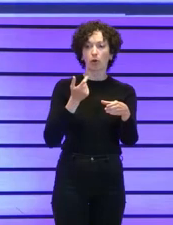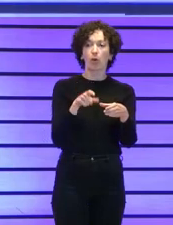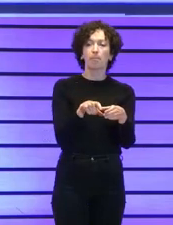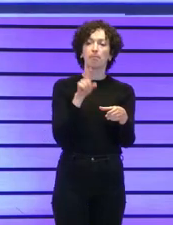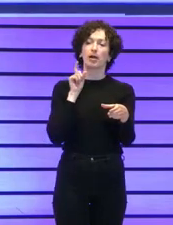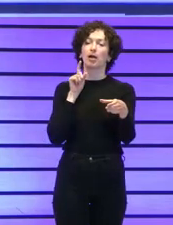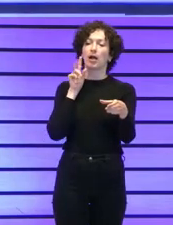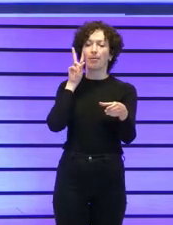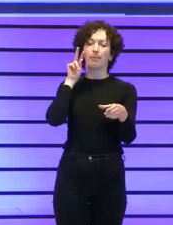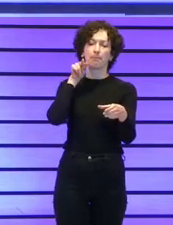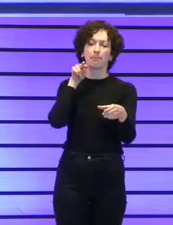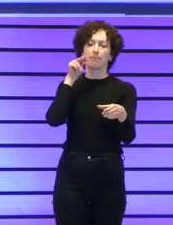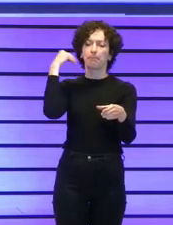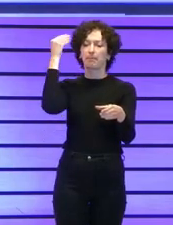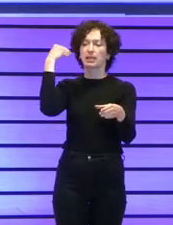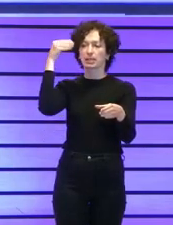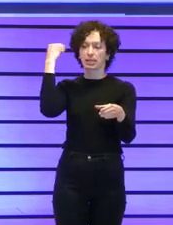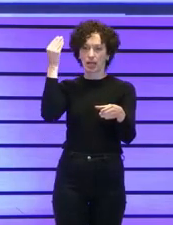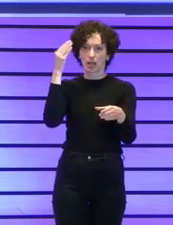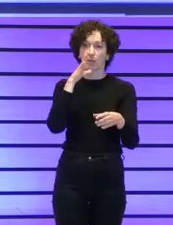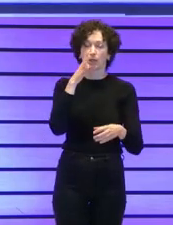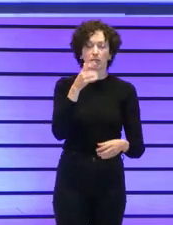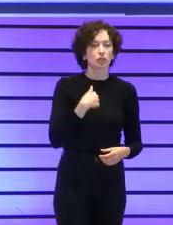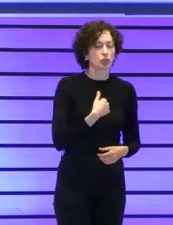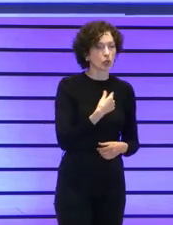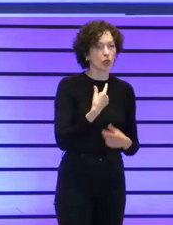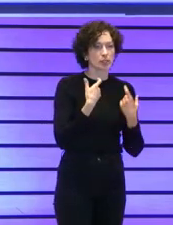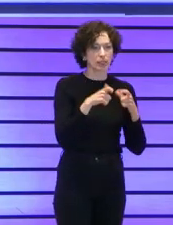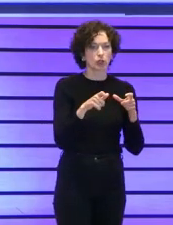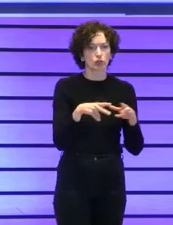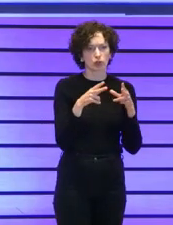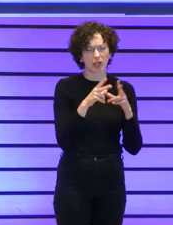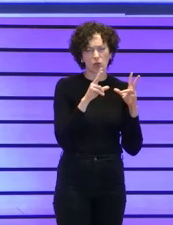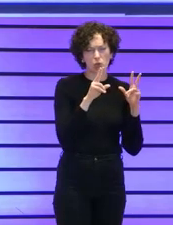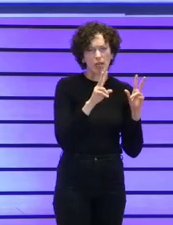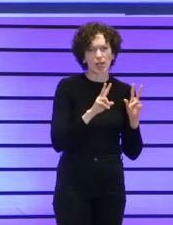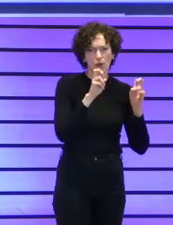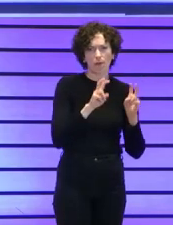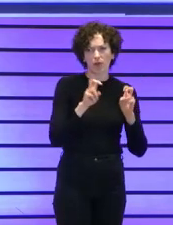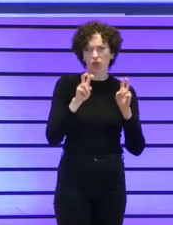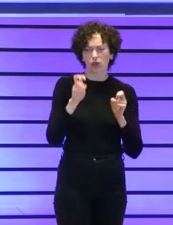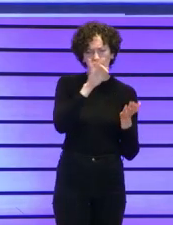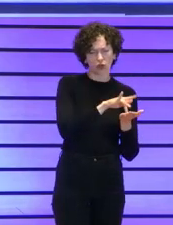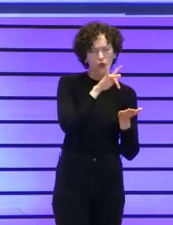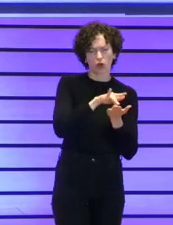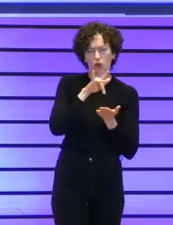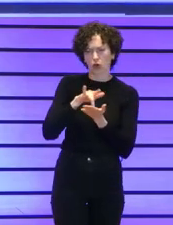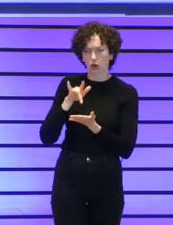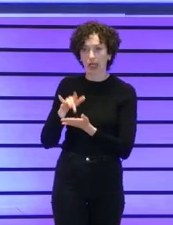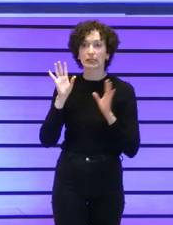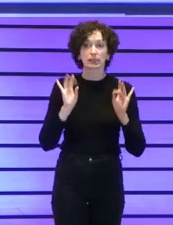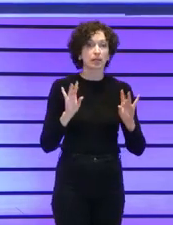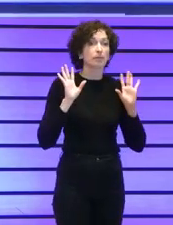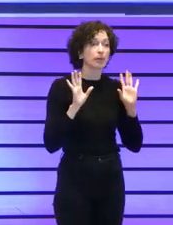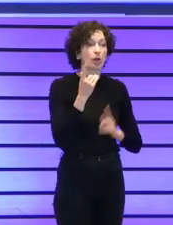decir, yo veo tantísima innovación en el sector social, ¿no? ¿Qué pasa? Que es una innovación que